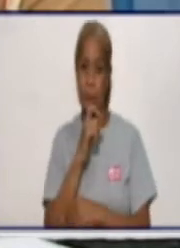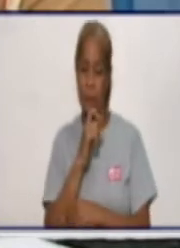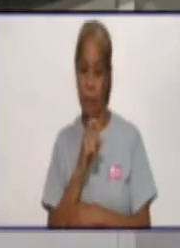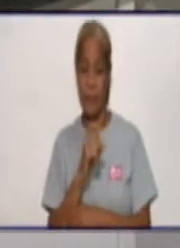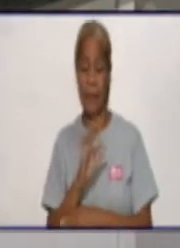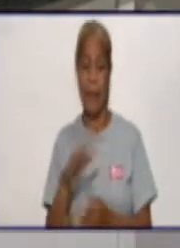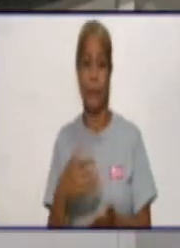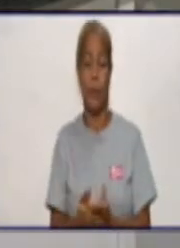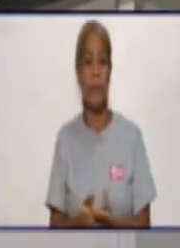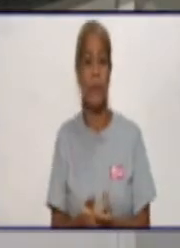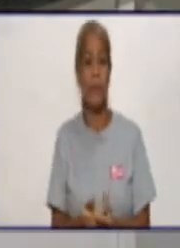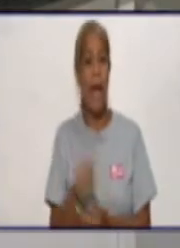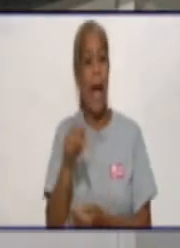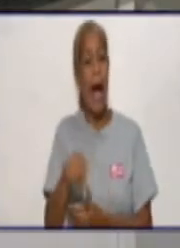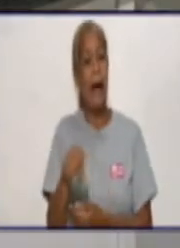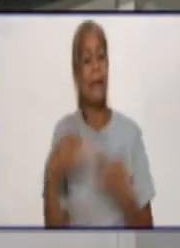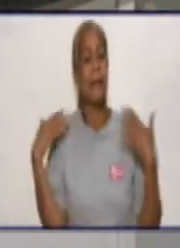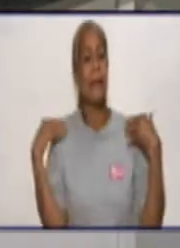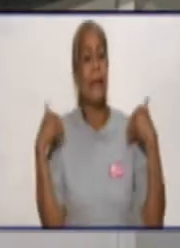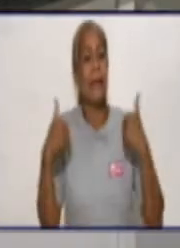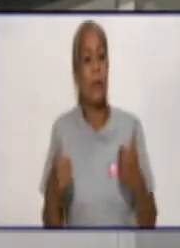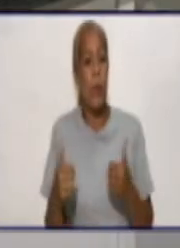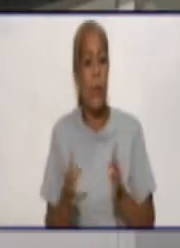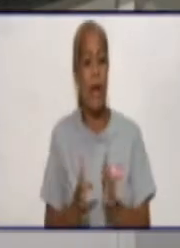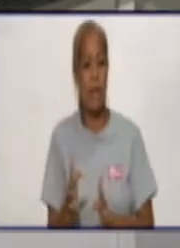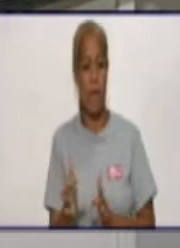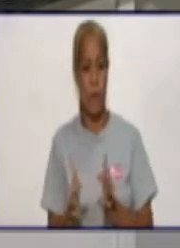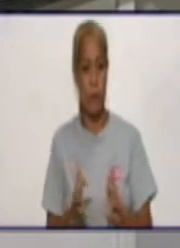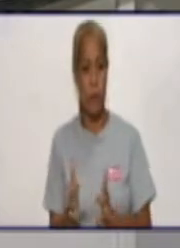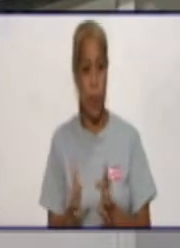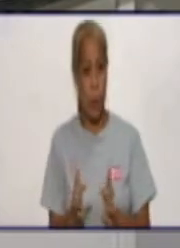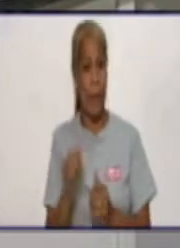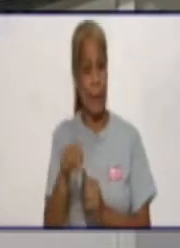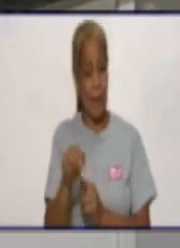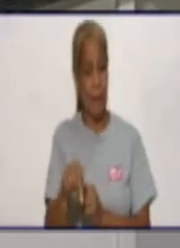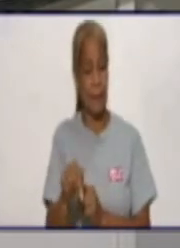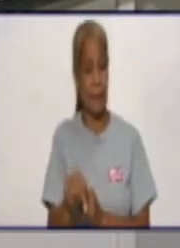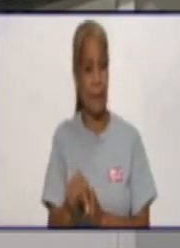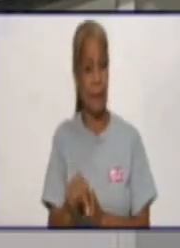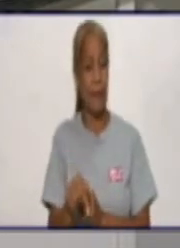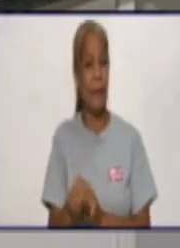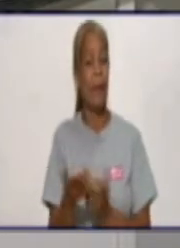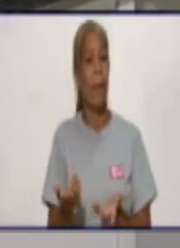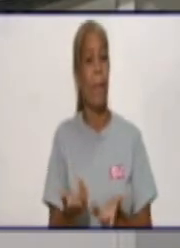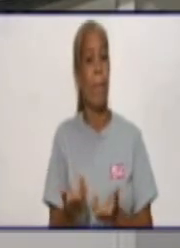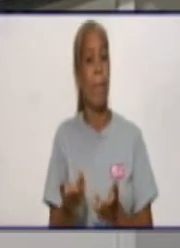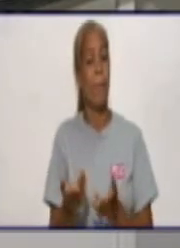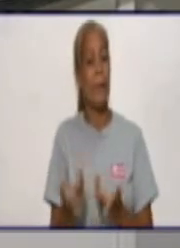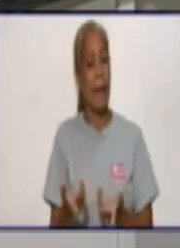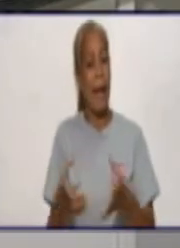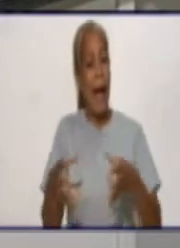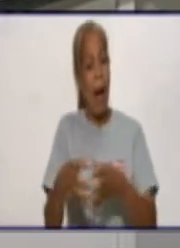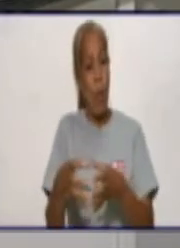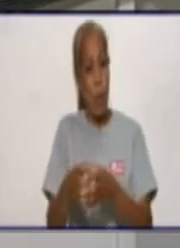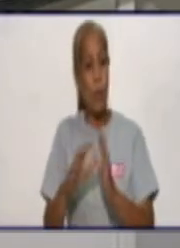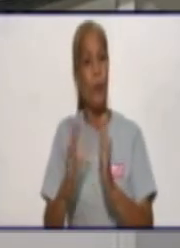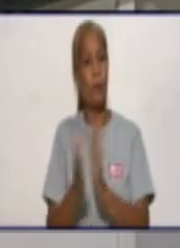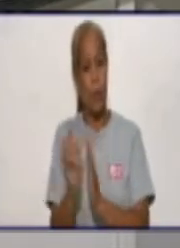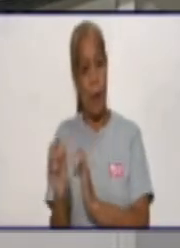al director en funciones que que en aglutina a todos los transportistas de la provincia que no es sólo